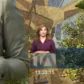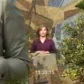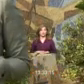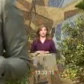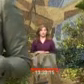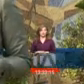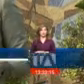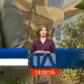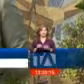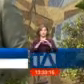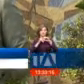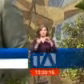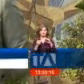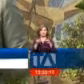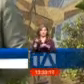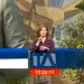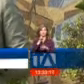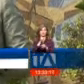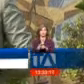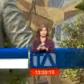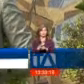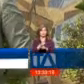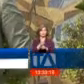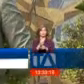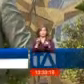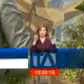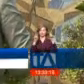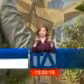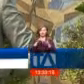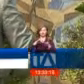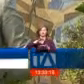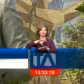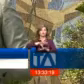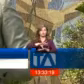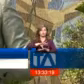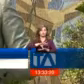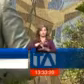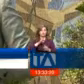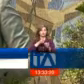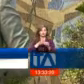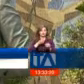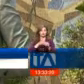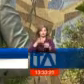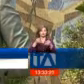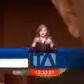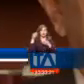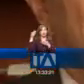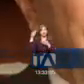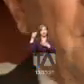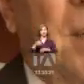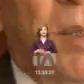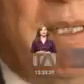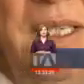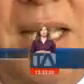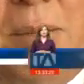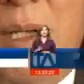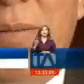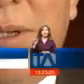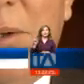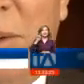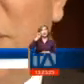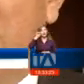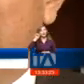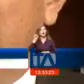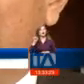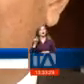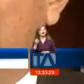del CNE. Es por esto que con otros elementos en la Asamblea Nacional buscan llevarlos a juicio político. Medardo Leas recuerda, entre